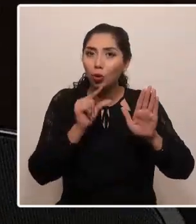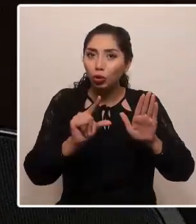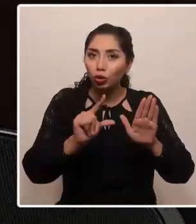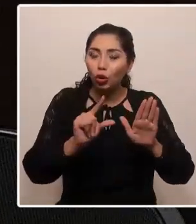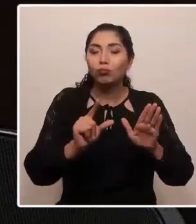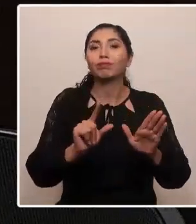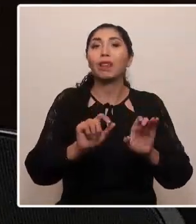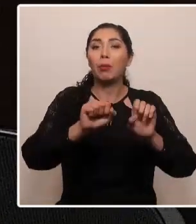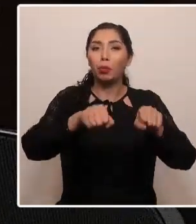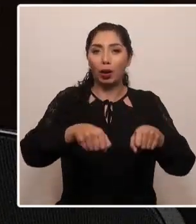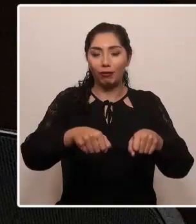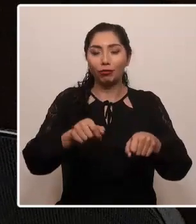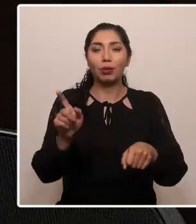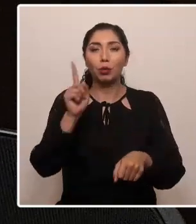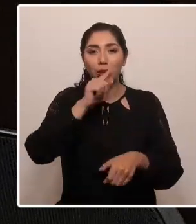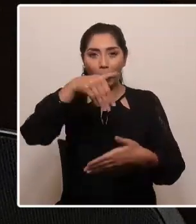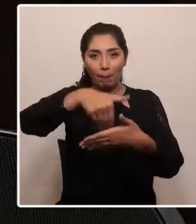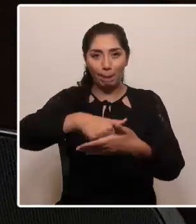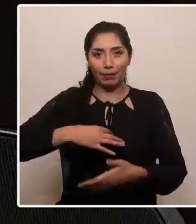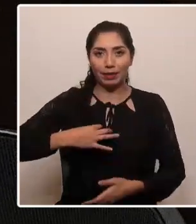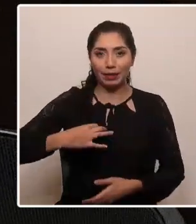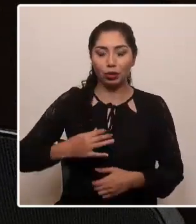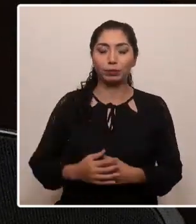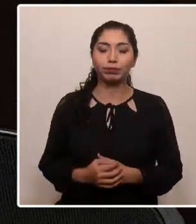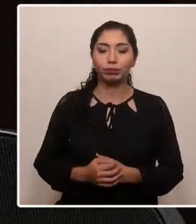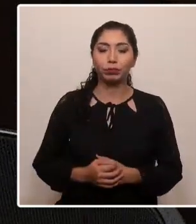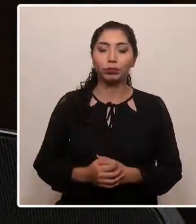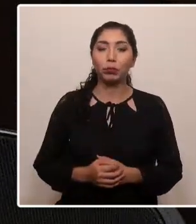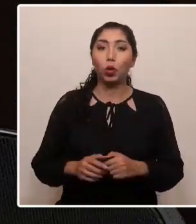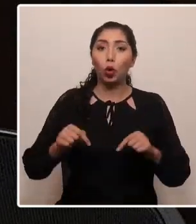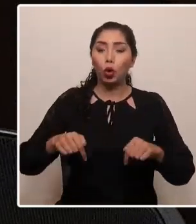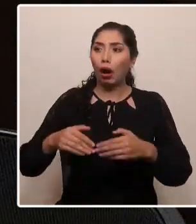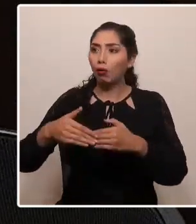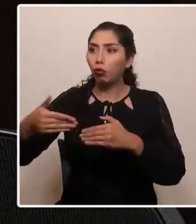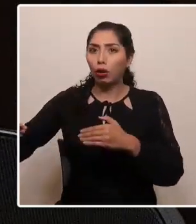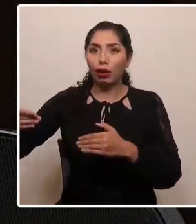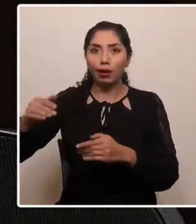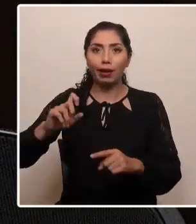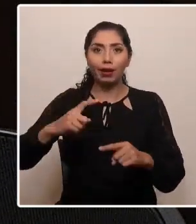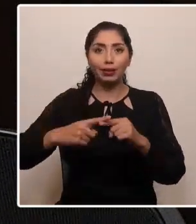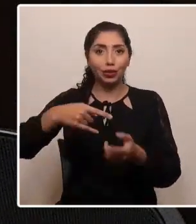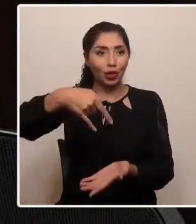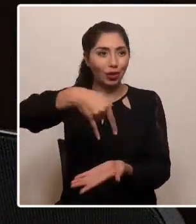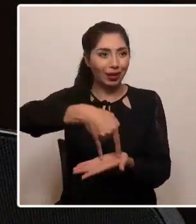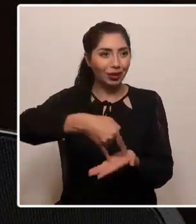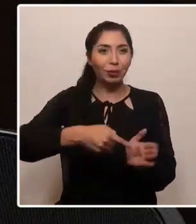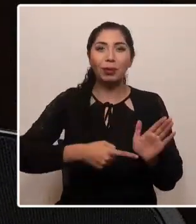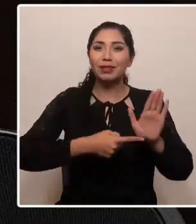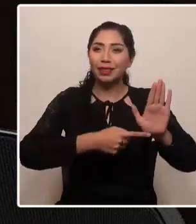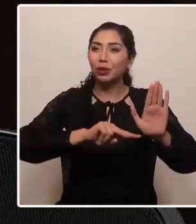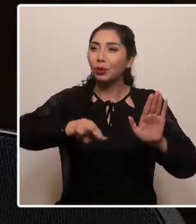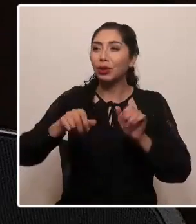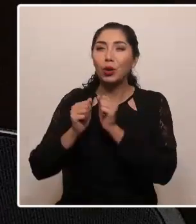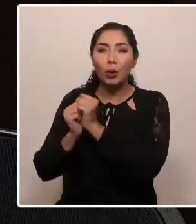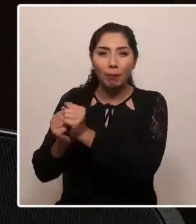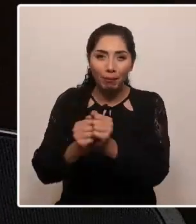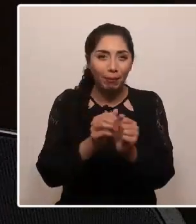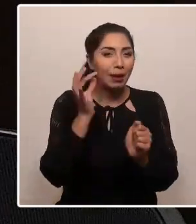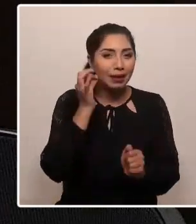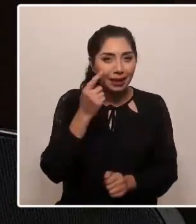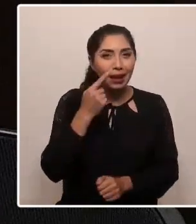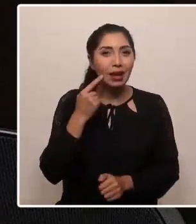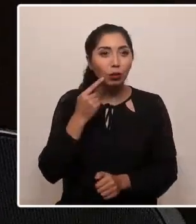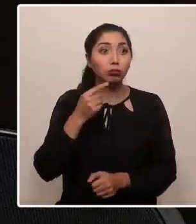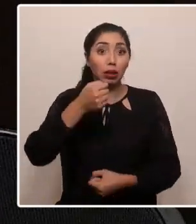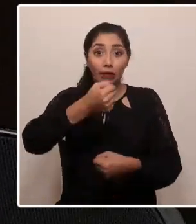Hoy hemos realizado una intervención en los patios del ex Congreso presentando a nuestras compañeras y compañeros, trabajadoras y trabajadores de esta